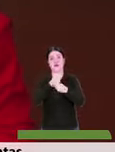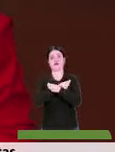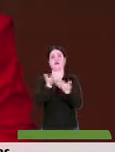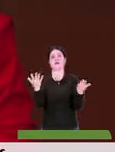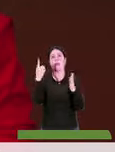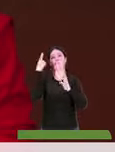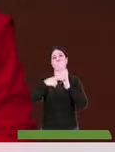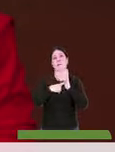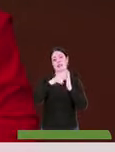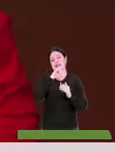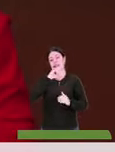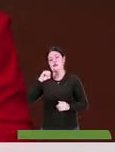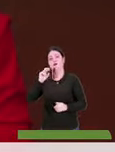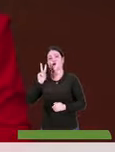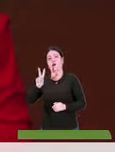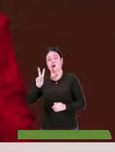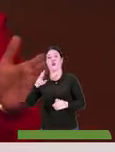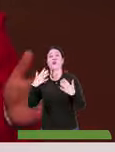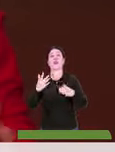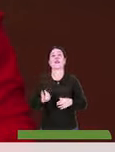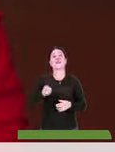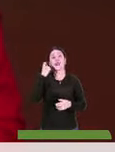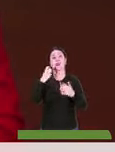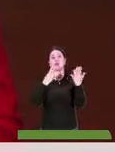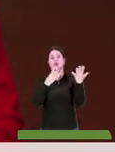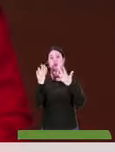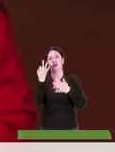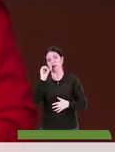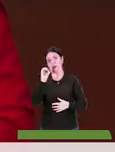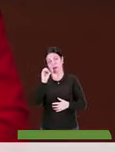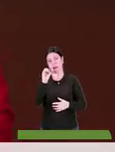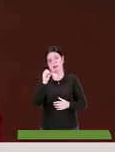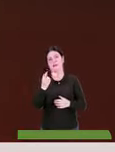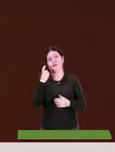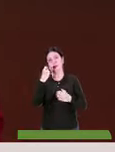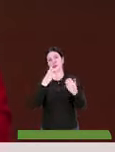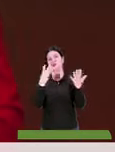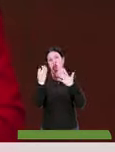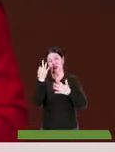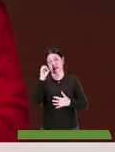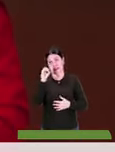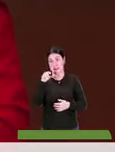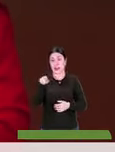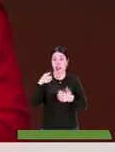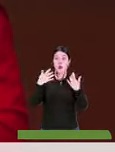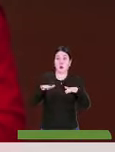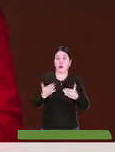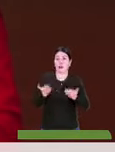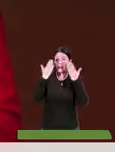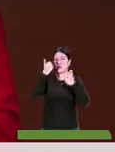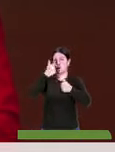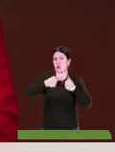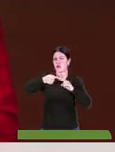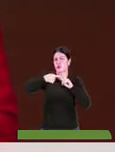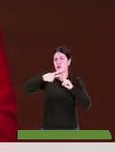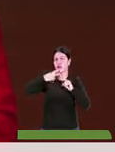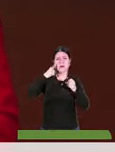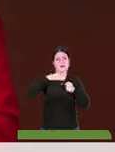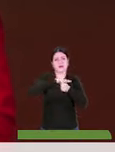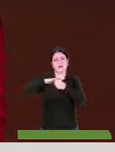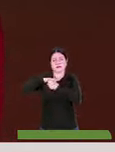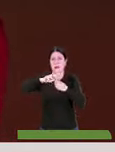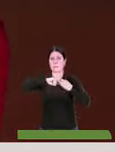entregamos 172, es decir que nos restan 830. Estos vehículos, ¿qué impacto tienen? Hay dos problemas a nivel mundial.